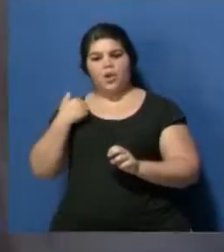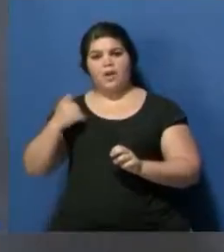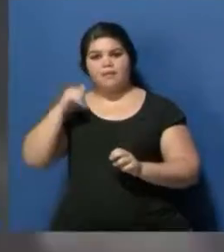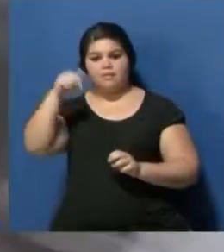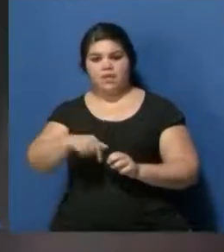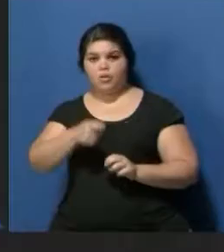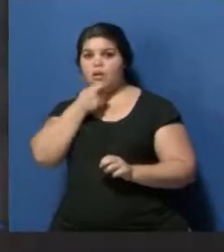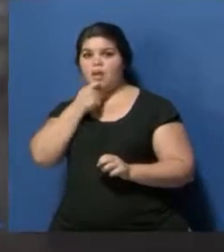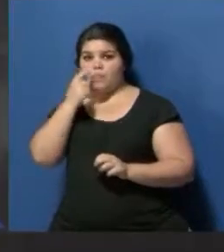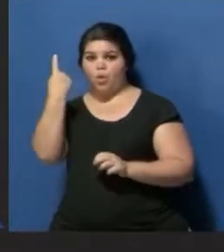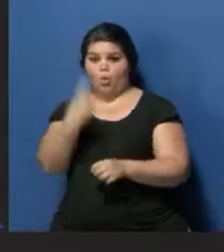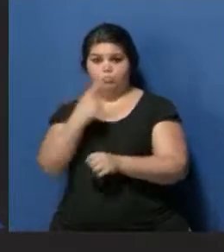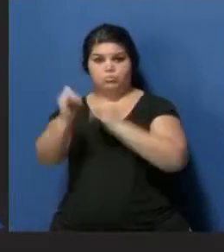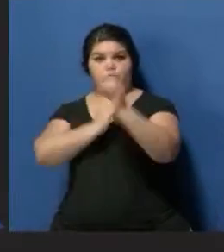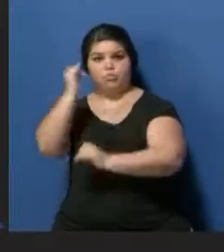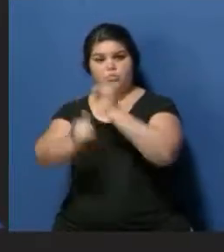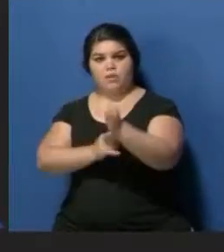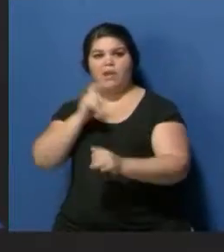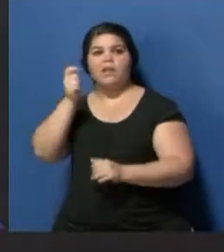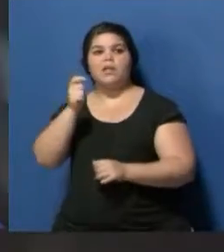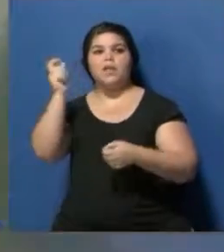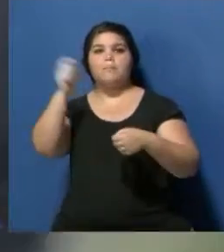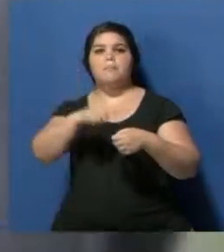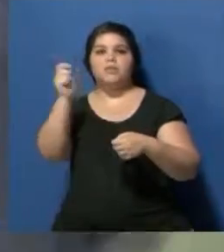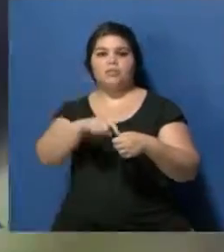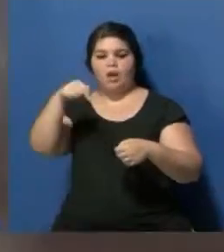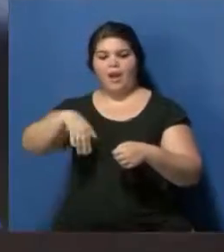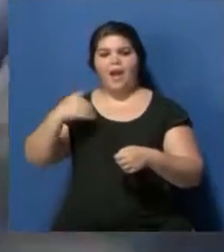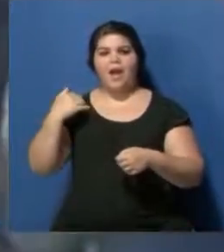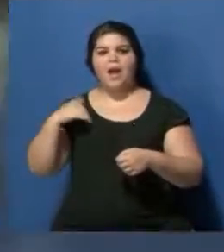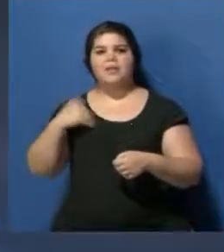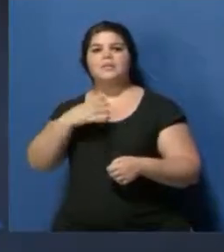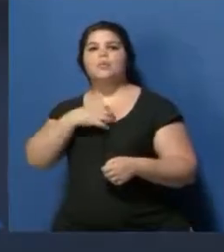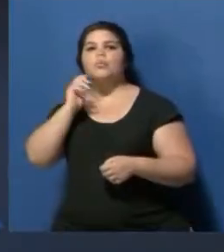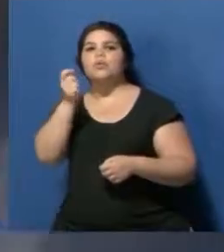entienda. ¿Quiénes son los dueños del petróleo en la Argentina? Bueno, el petróleo,